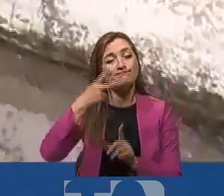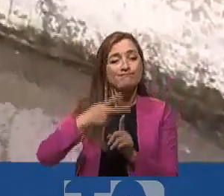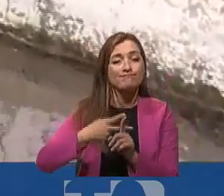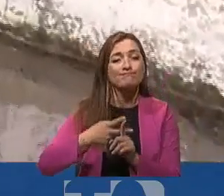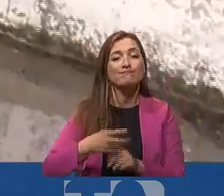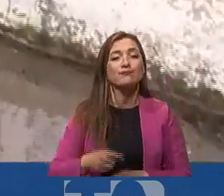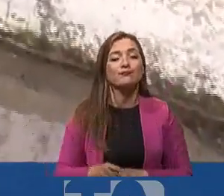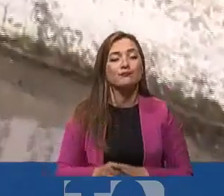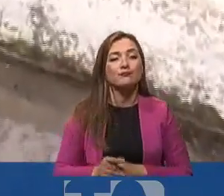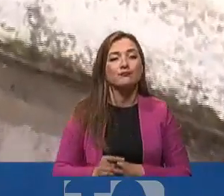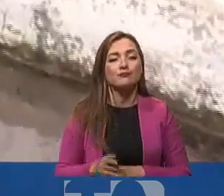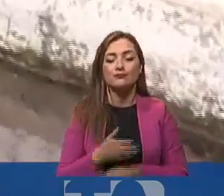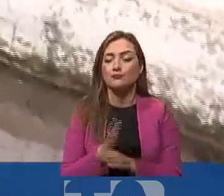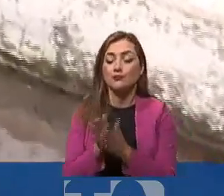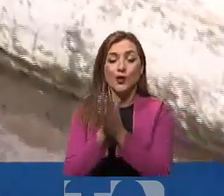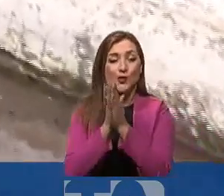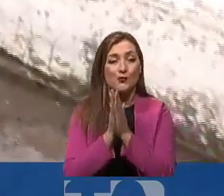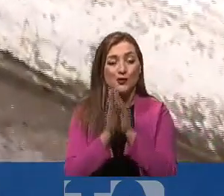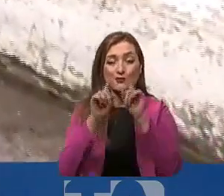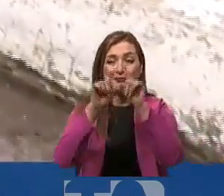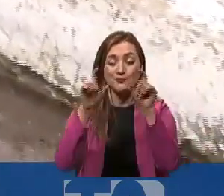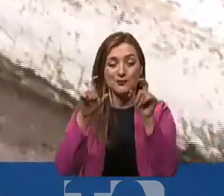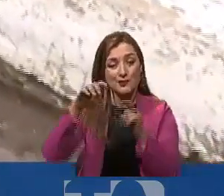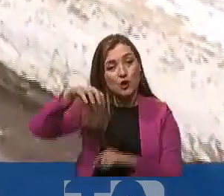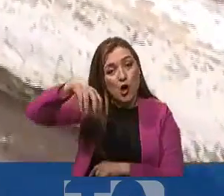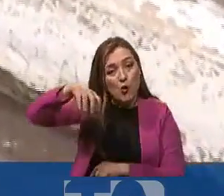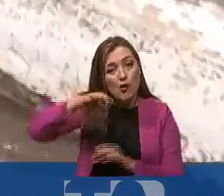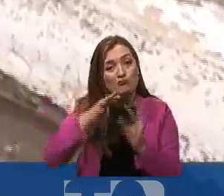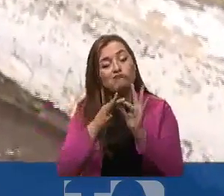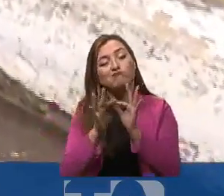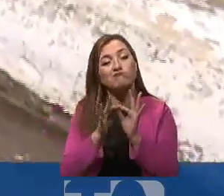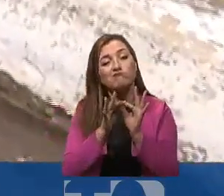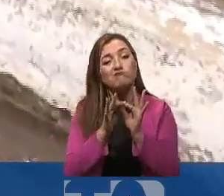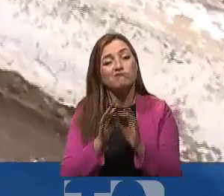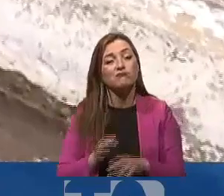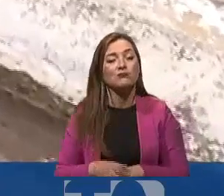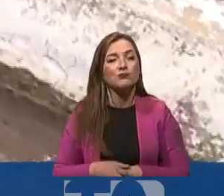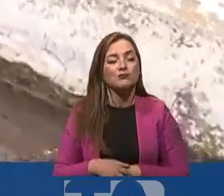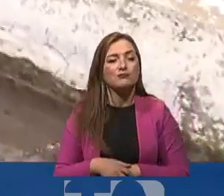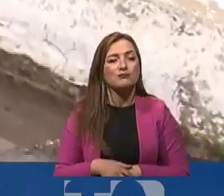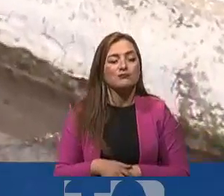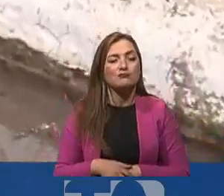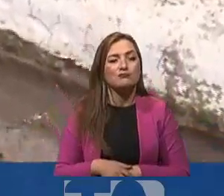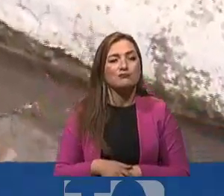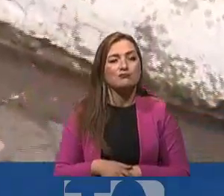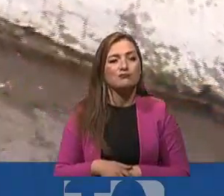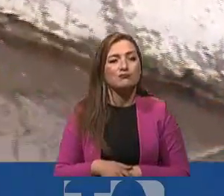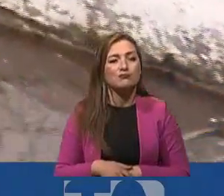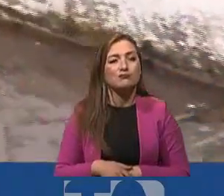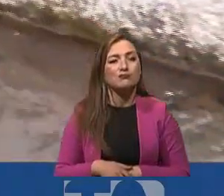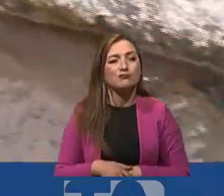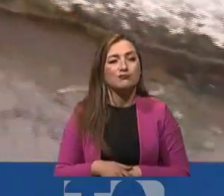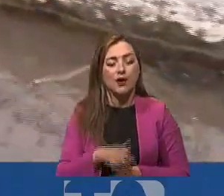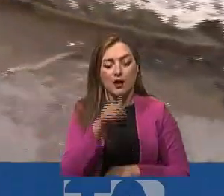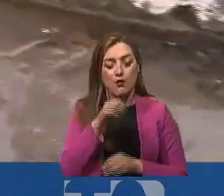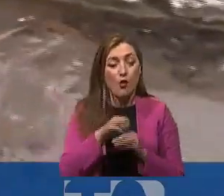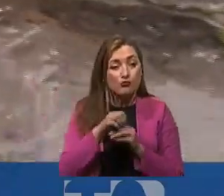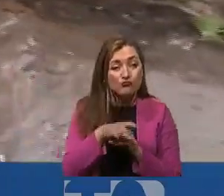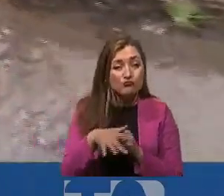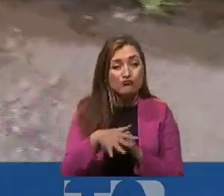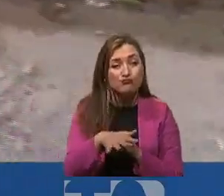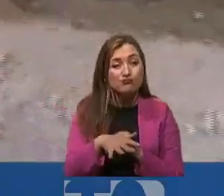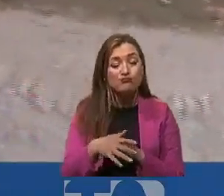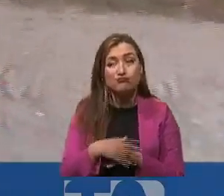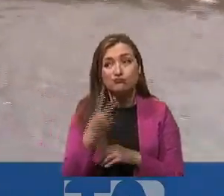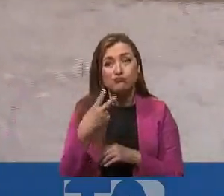2 meses solicitamos a la empresa de agua potable el arreglo, sin embargo, como ustedes pueden ver, el desperdicio es considerable y hasta el